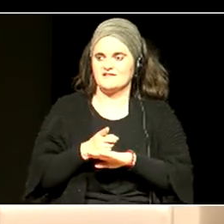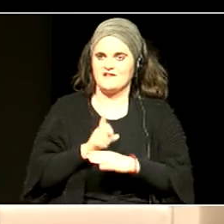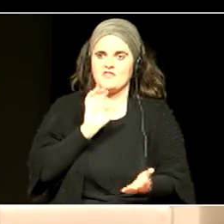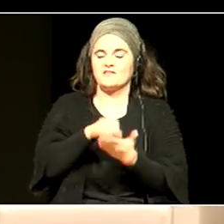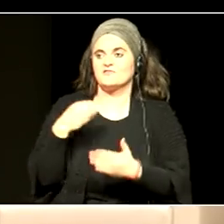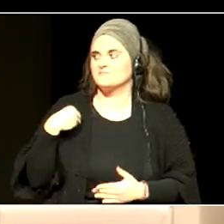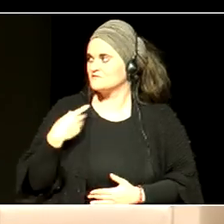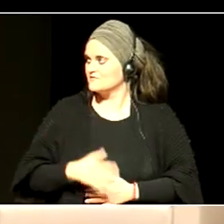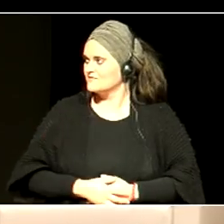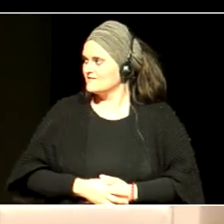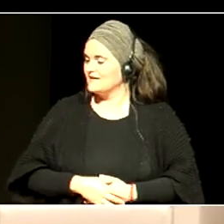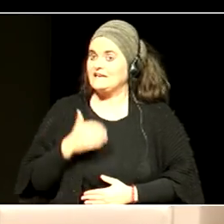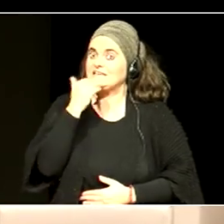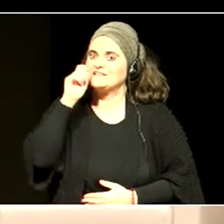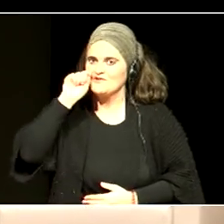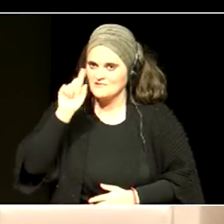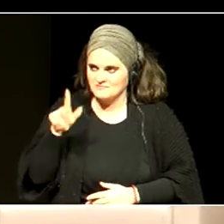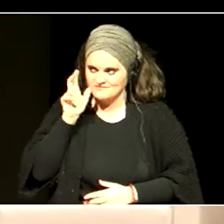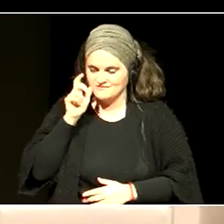bat cu